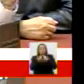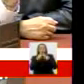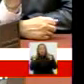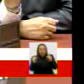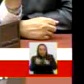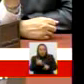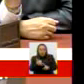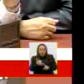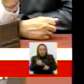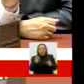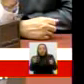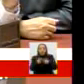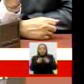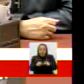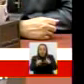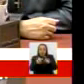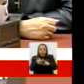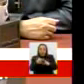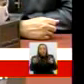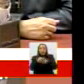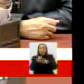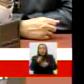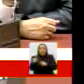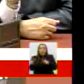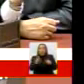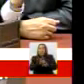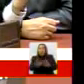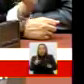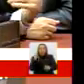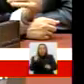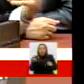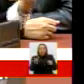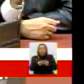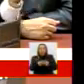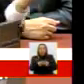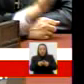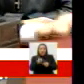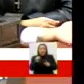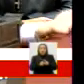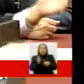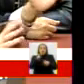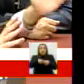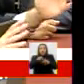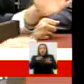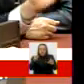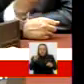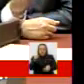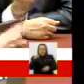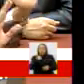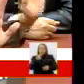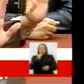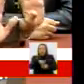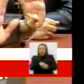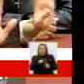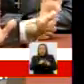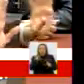parlamentarios, de la Comisión Permanente ni del Consejo Directivo. Solo pueden ser miembros de las comisiones ordinarias y asistir al Pleno, con voz y voto. Pero si